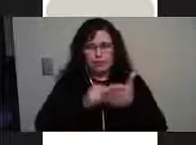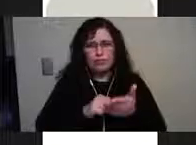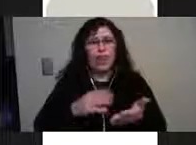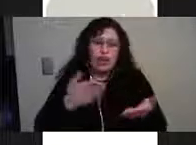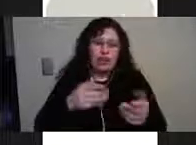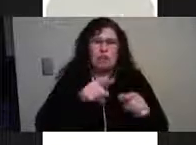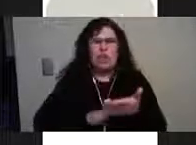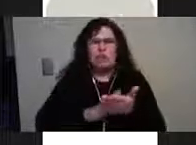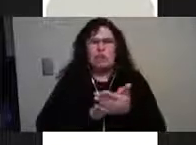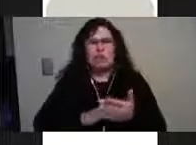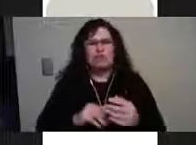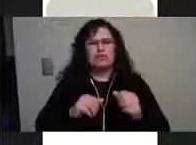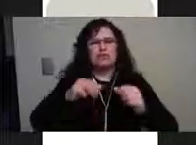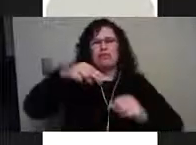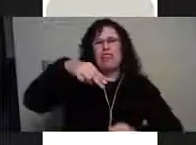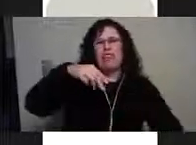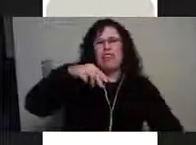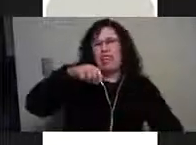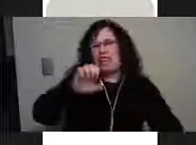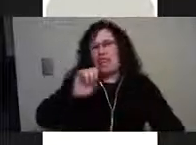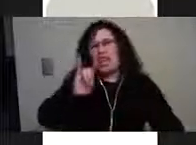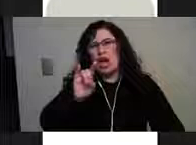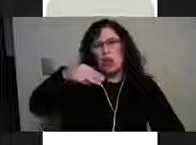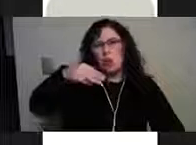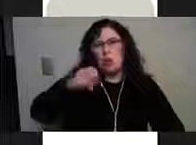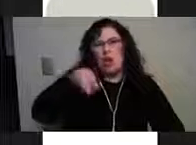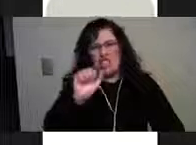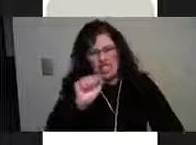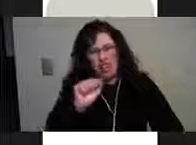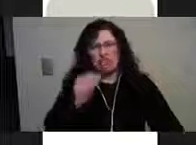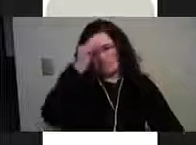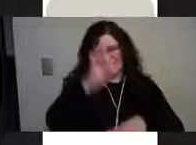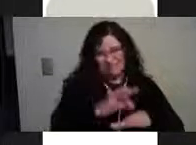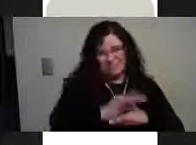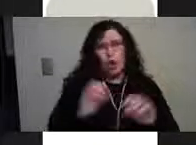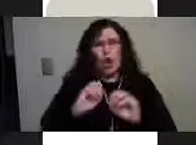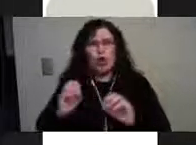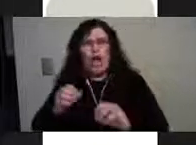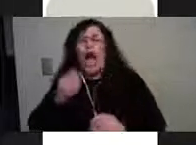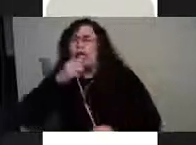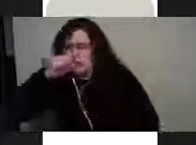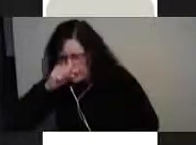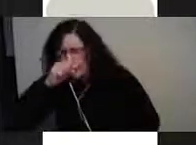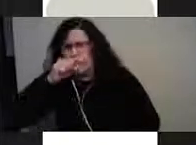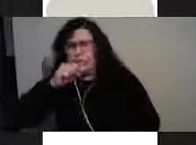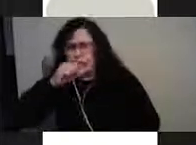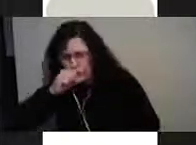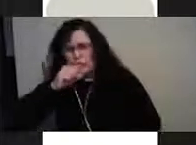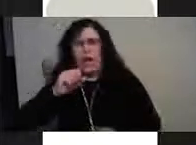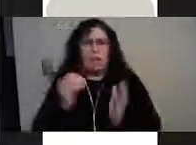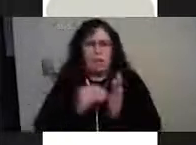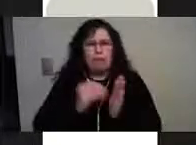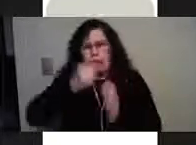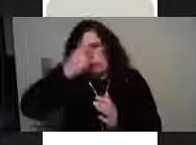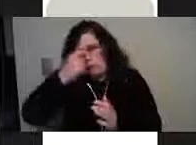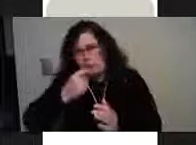respiratorios agudos como neumonías ya, o resfríos a veces que particularmente atacan a los niños en la época